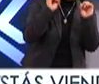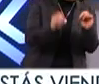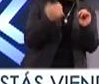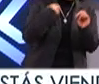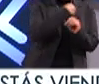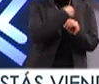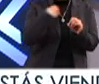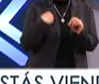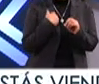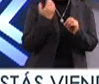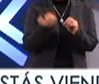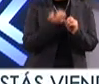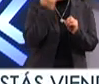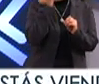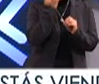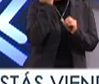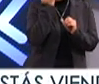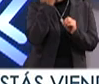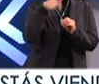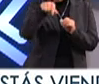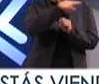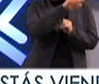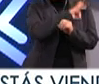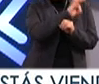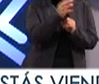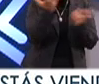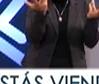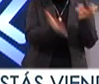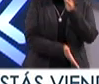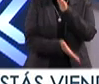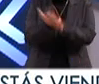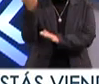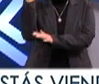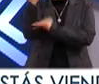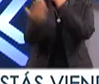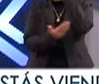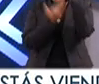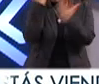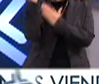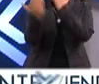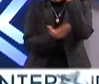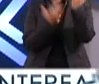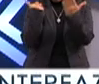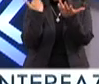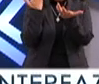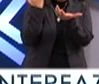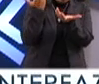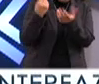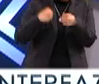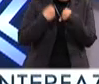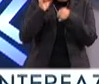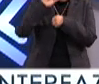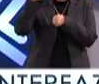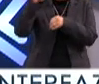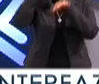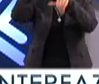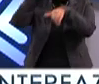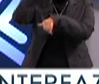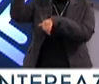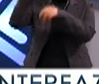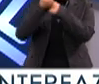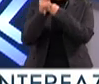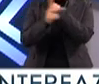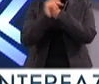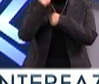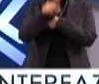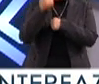integrantes de la comunidad educativa que tienen la oportunidad de realizar parte de su preparación o de su vida profesional en otro país.